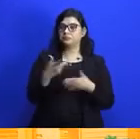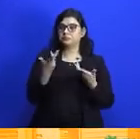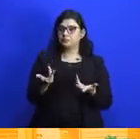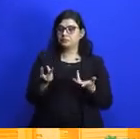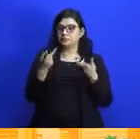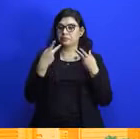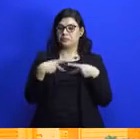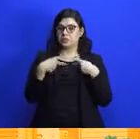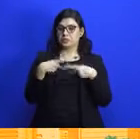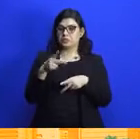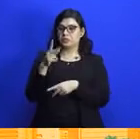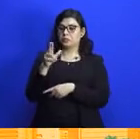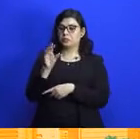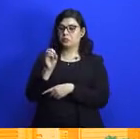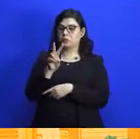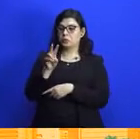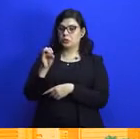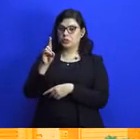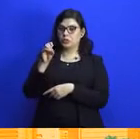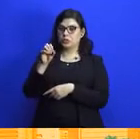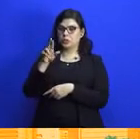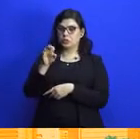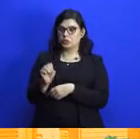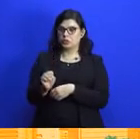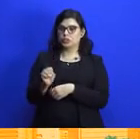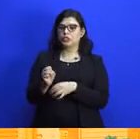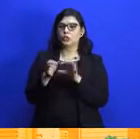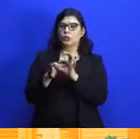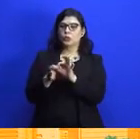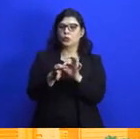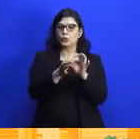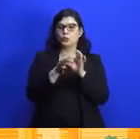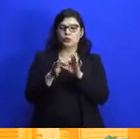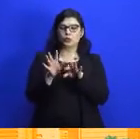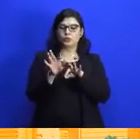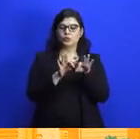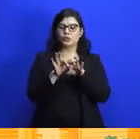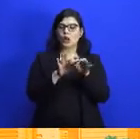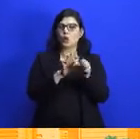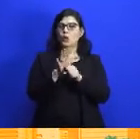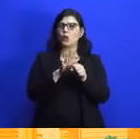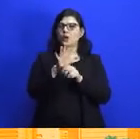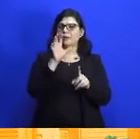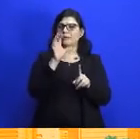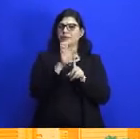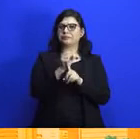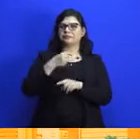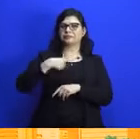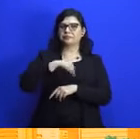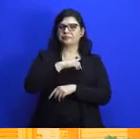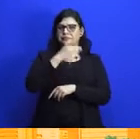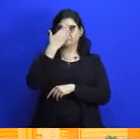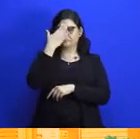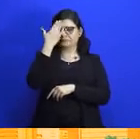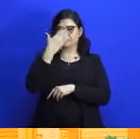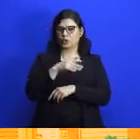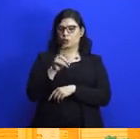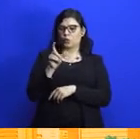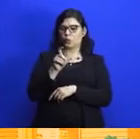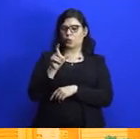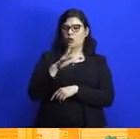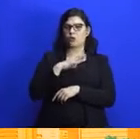nuestros proveedores los impactos positivos que en conjunto estamos escalando en la sociedad. Estamos convencidos de que generando el